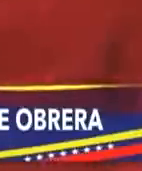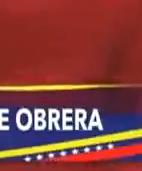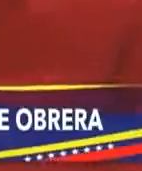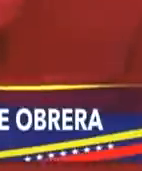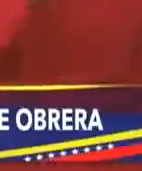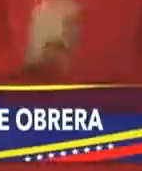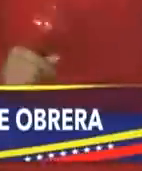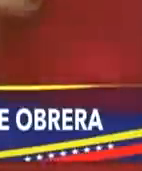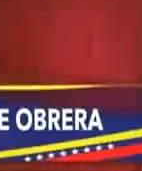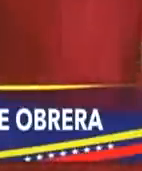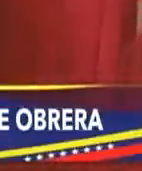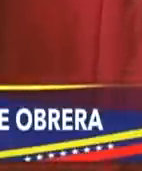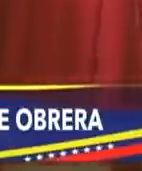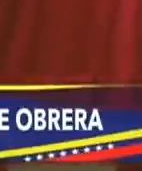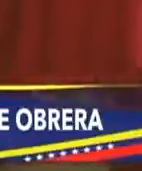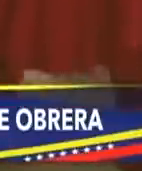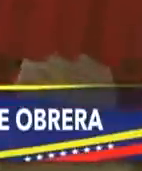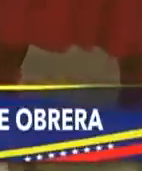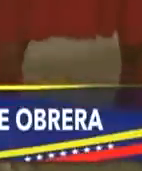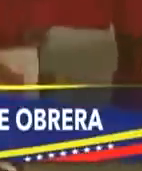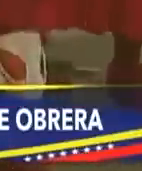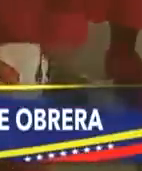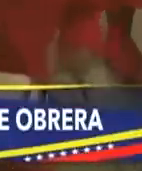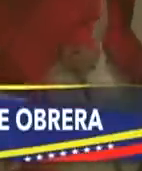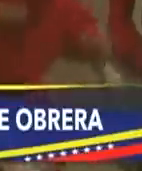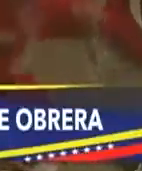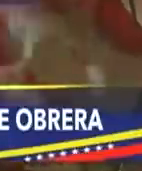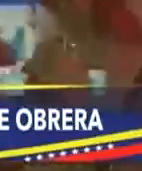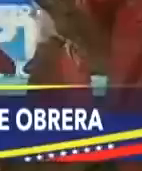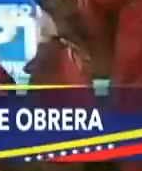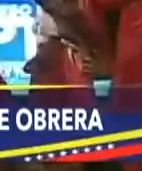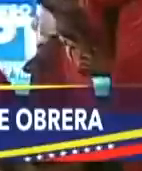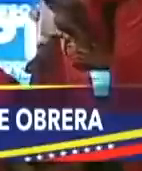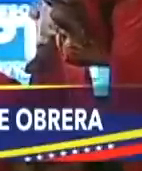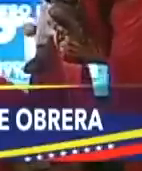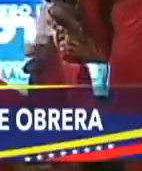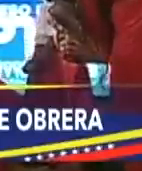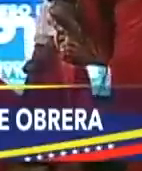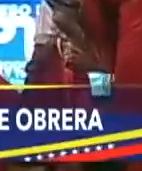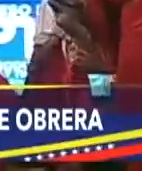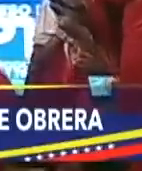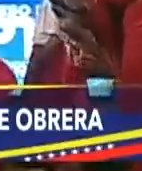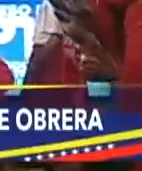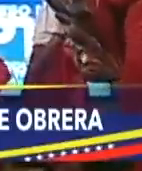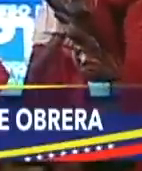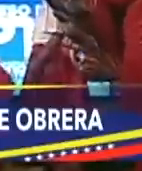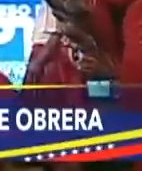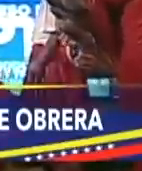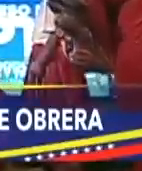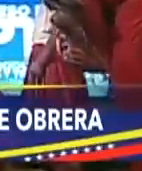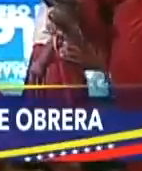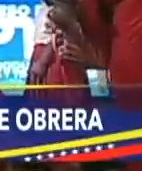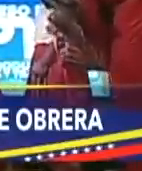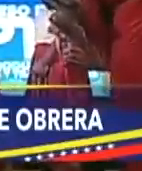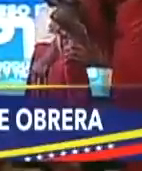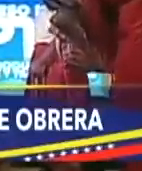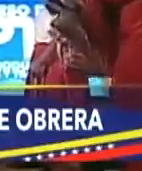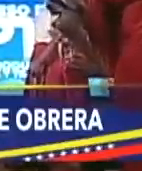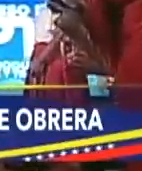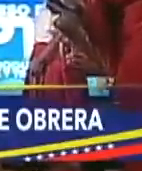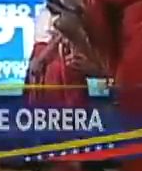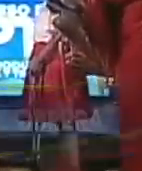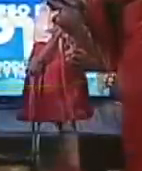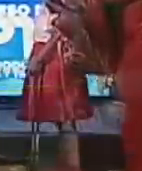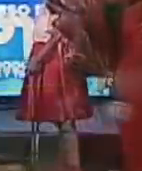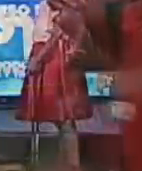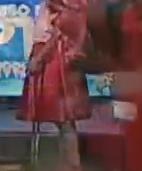la formación laboral, económica, política, ideológica, cultural de la clase obrera y su familia. Asimismo señaló que el último